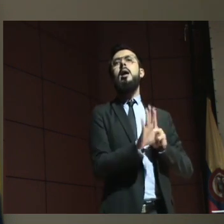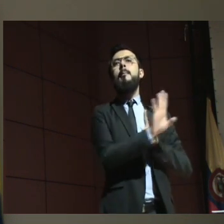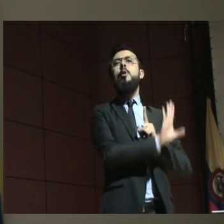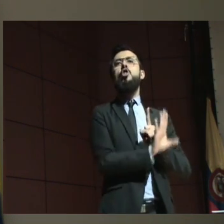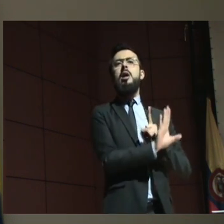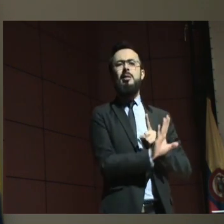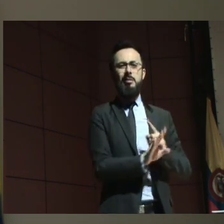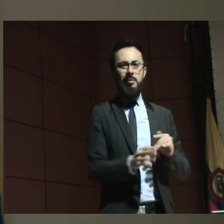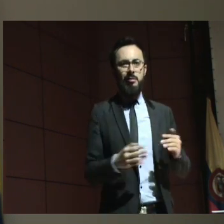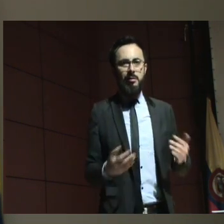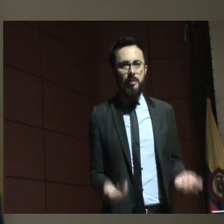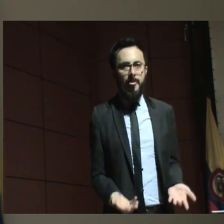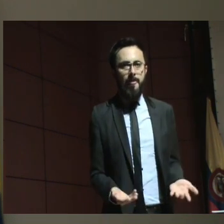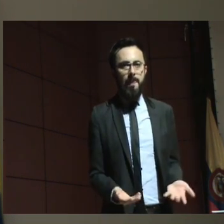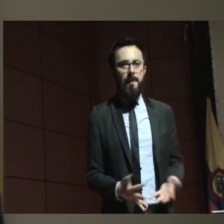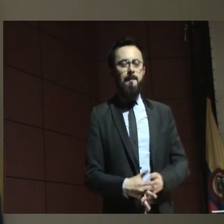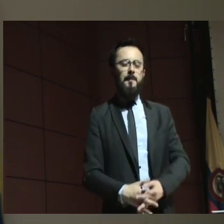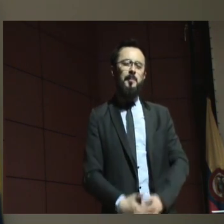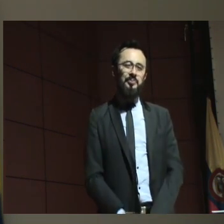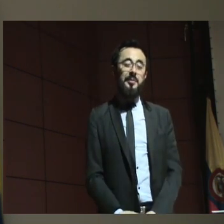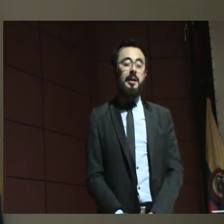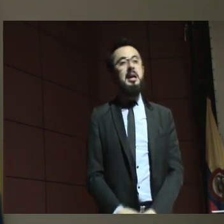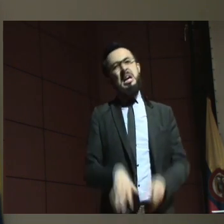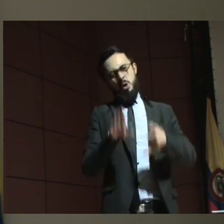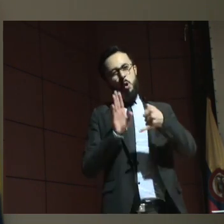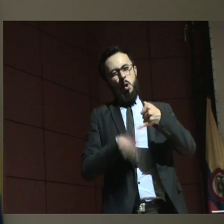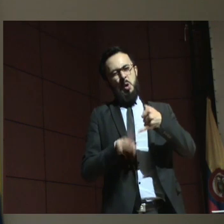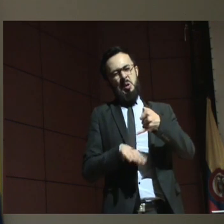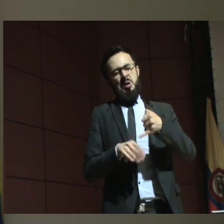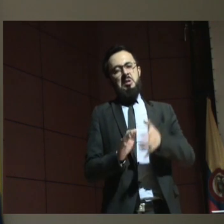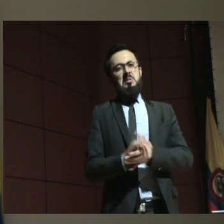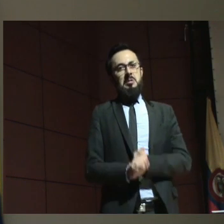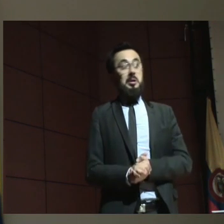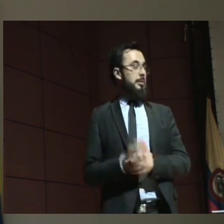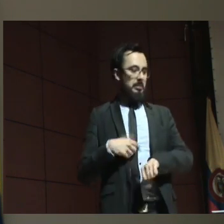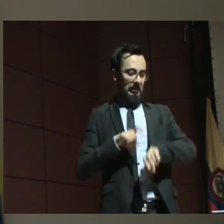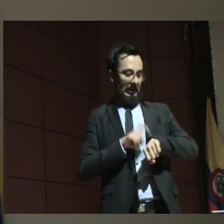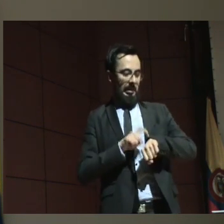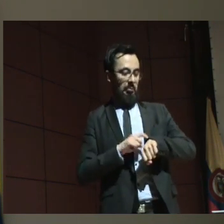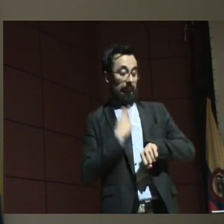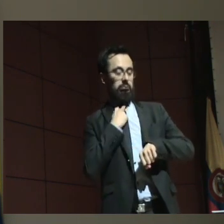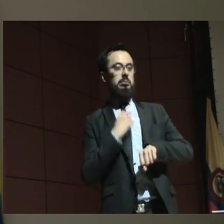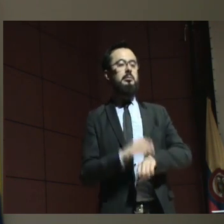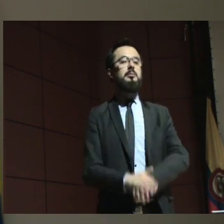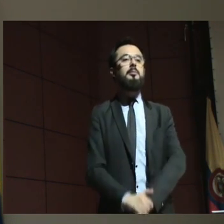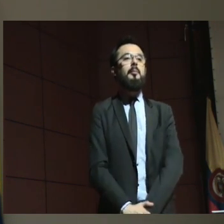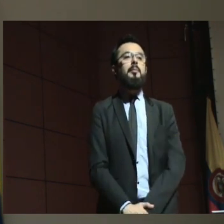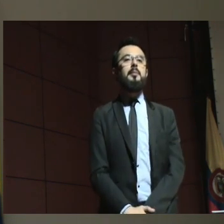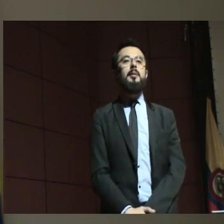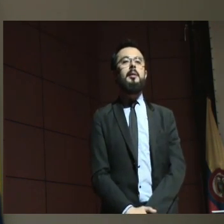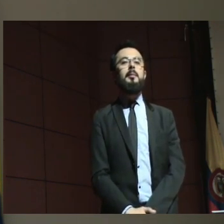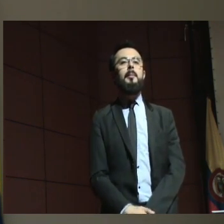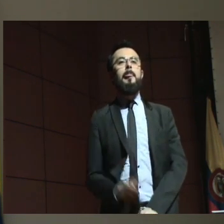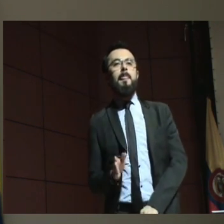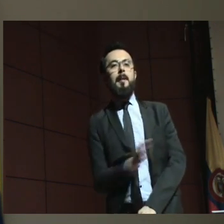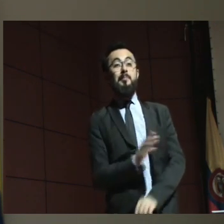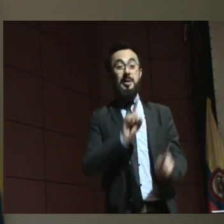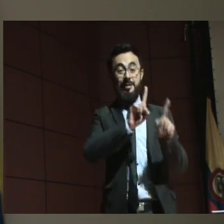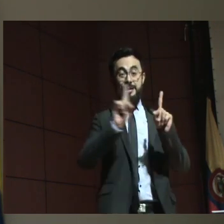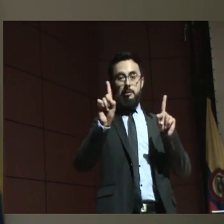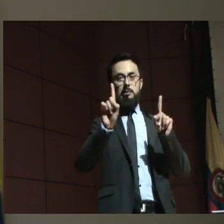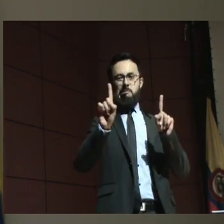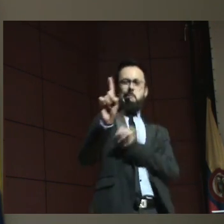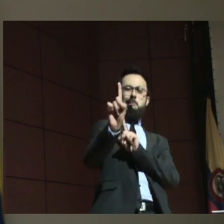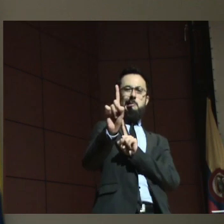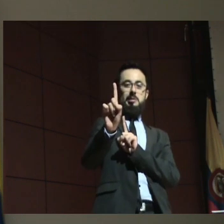completo contrasentido también. Y por último, ya para terminar, porque sé que me queda poco tiempo, quisiera hablar del uso de la interdicción como una forma de violencia de